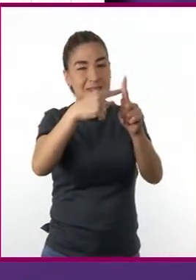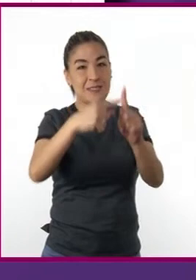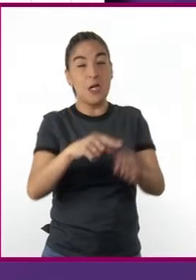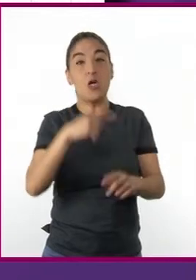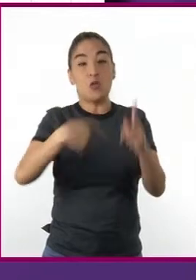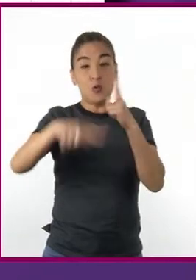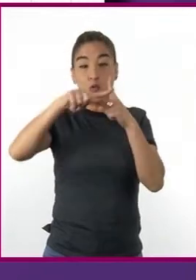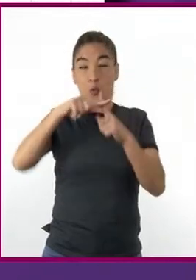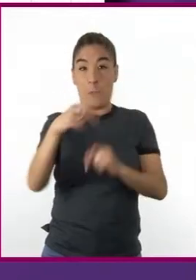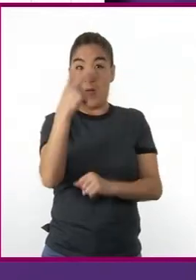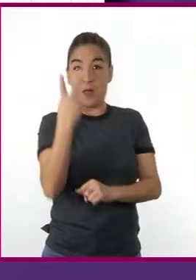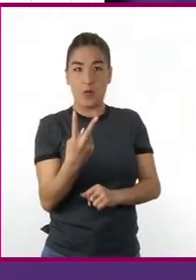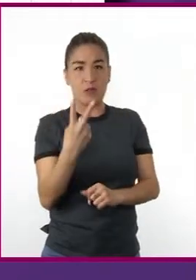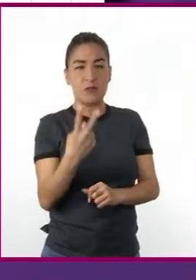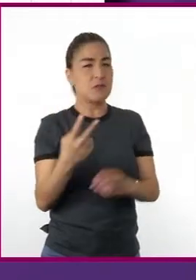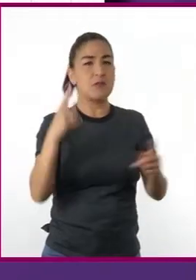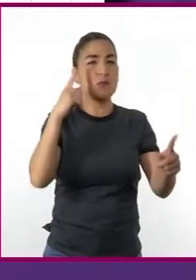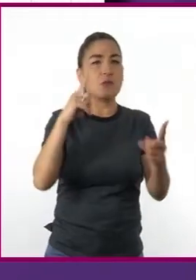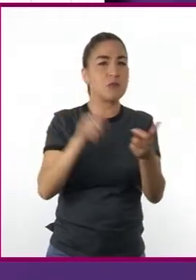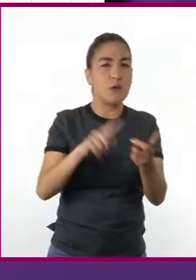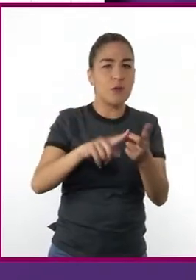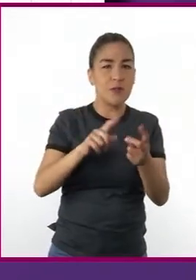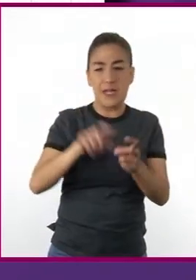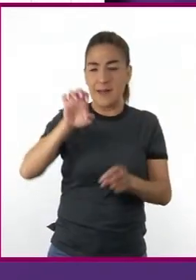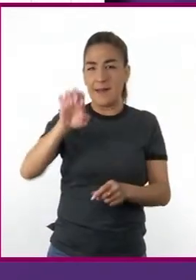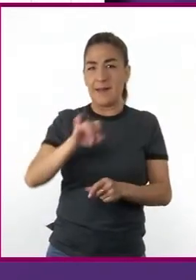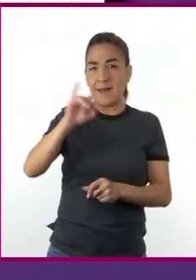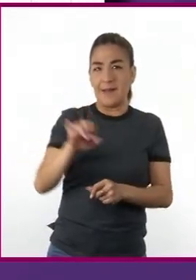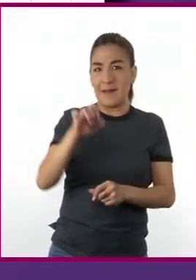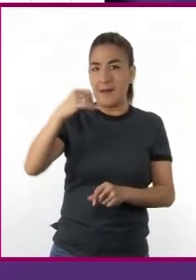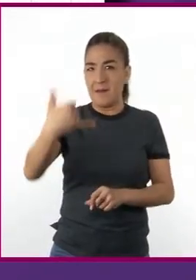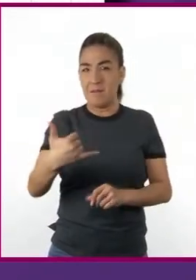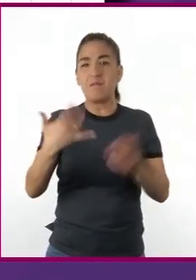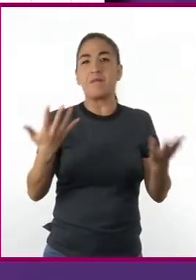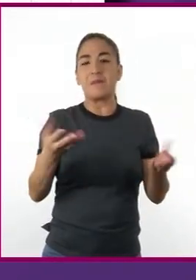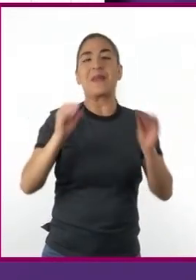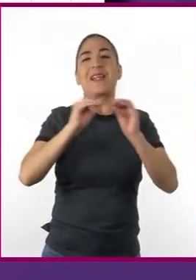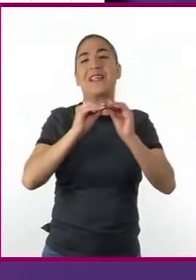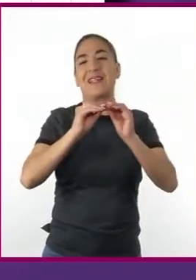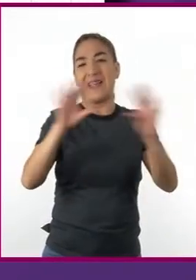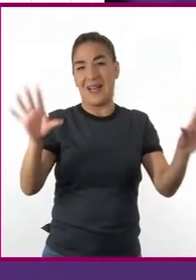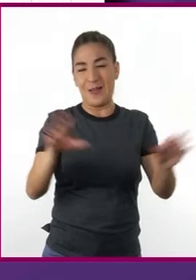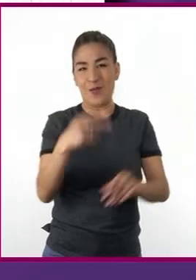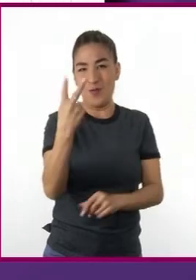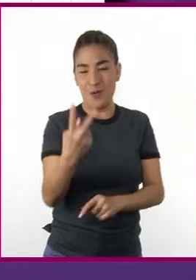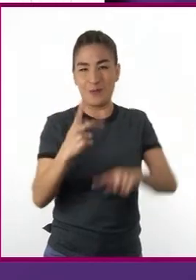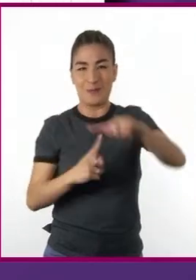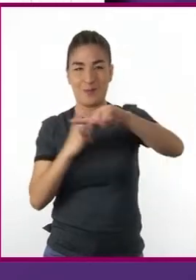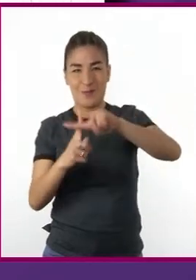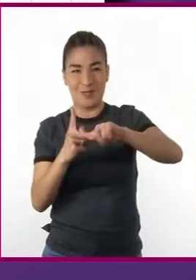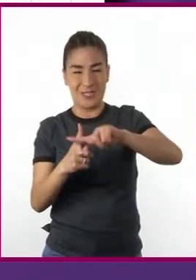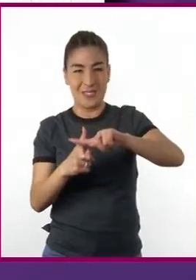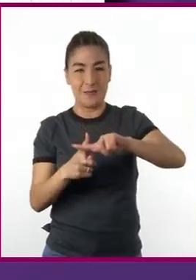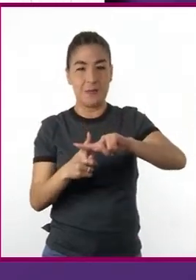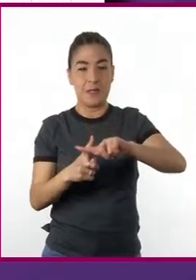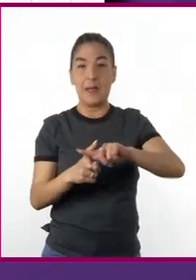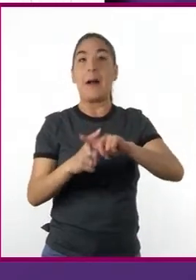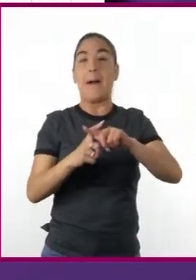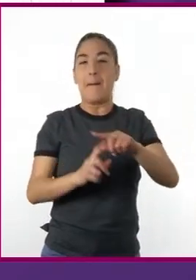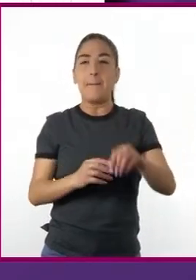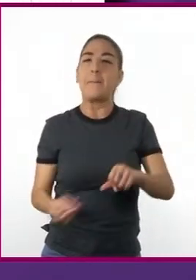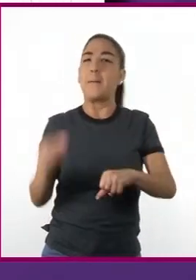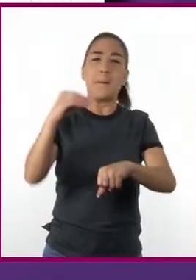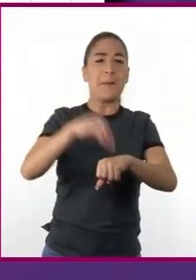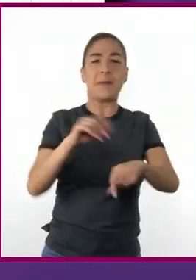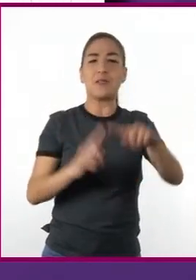2, ¿dónde cortará el eje Y? Claro, en el 2 positivo. Y si le sumamos 3